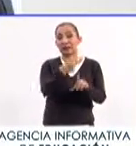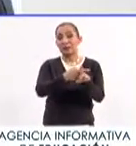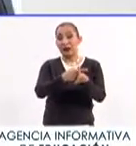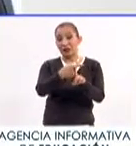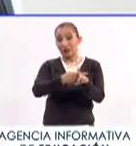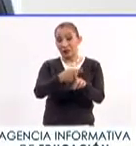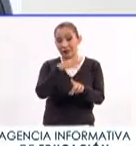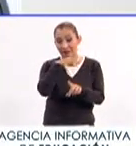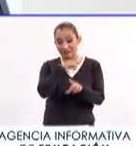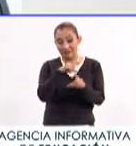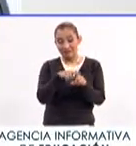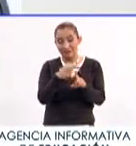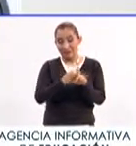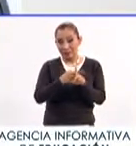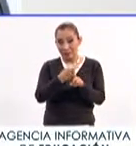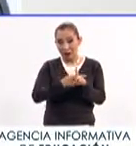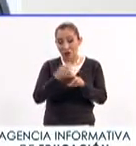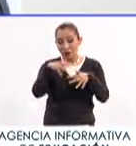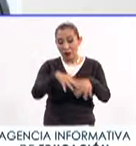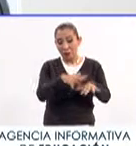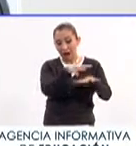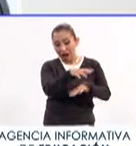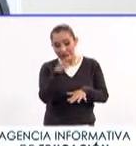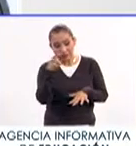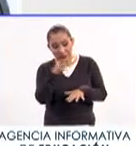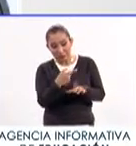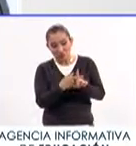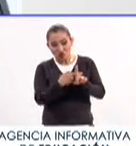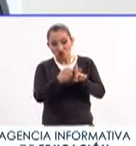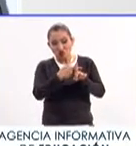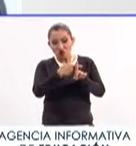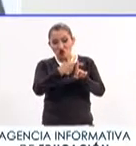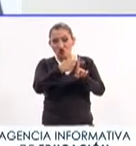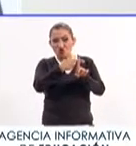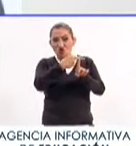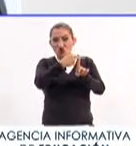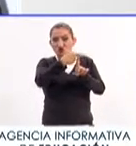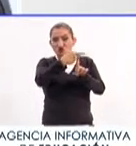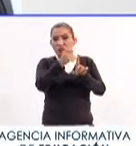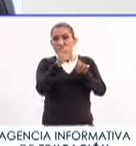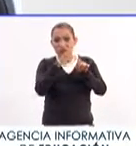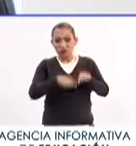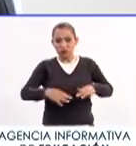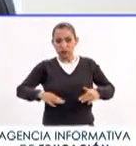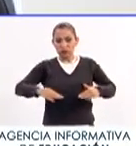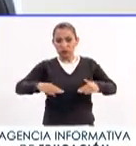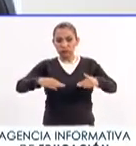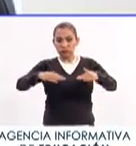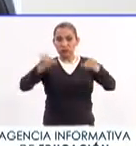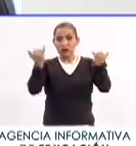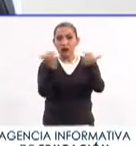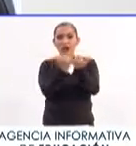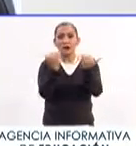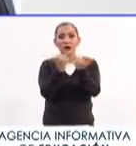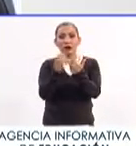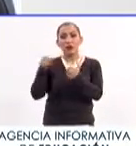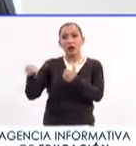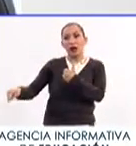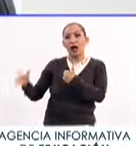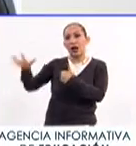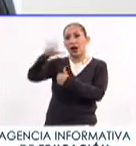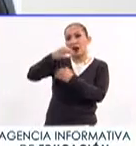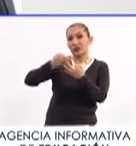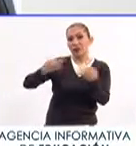temperatura. La temperatura de los océanos está subiendo prácticamente al mismo ritmo que en el